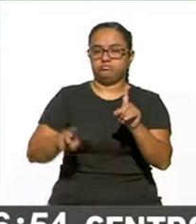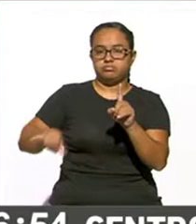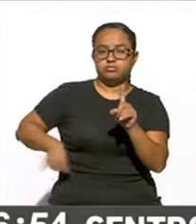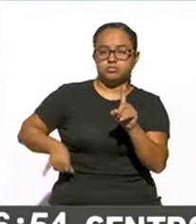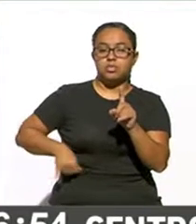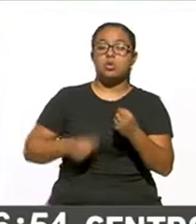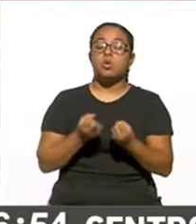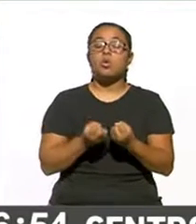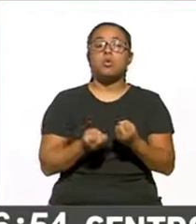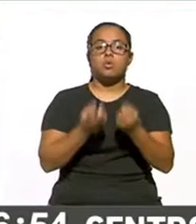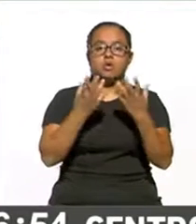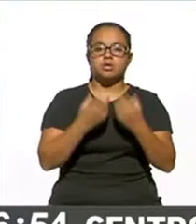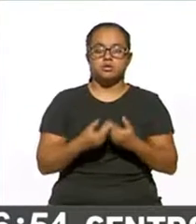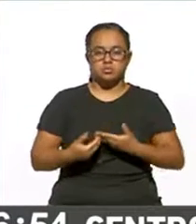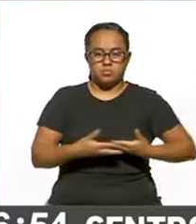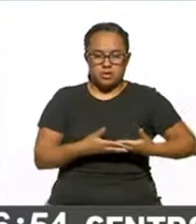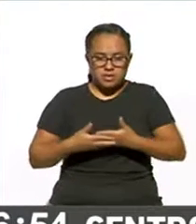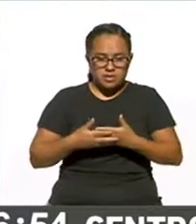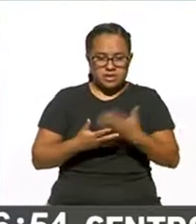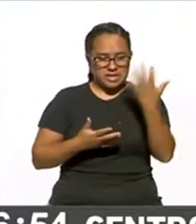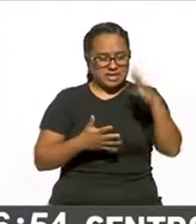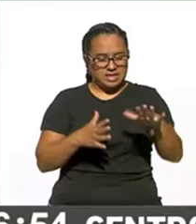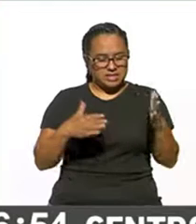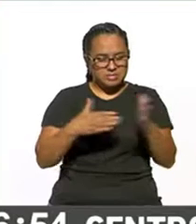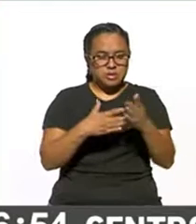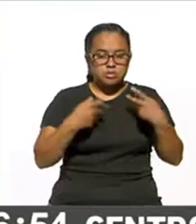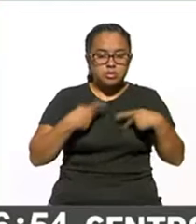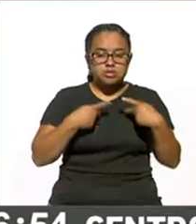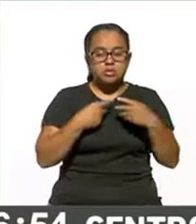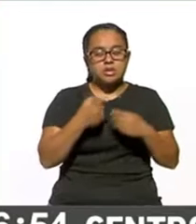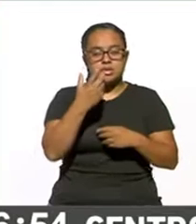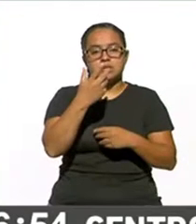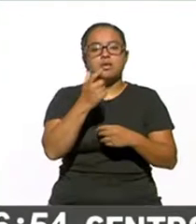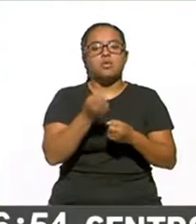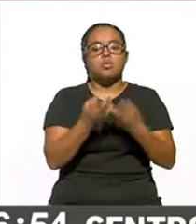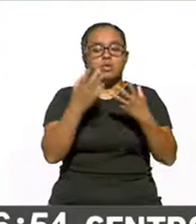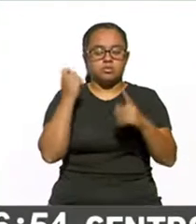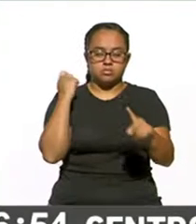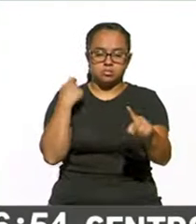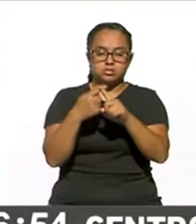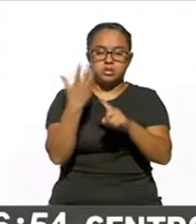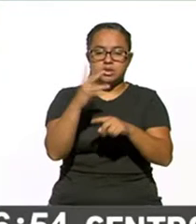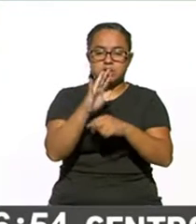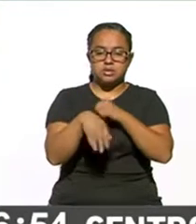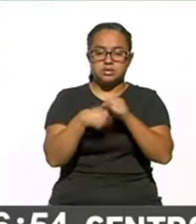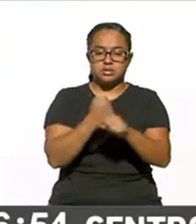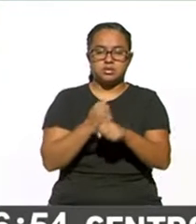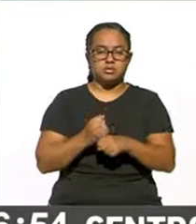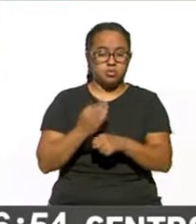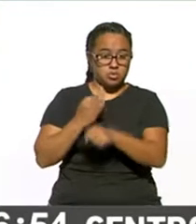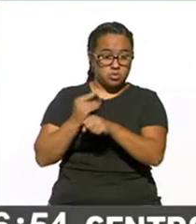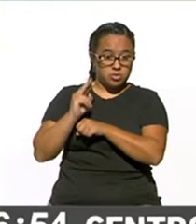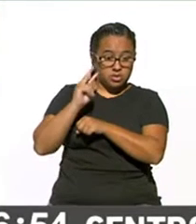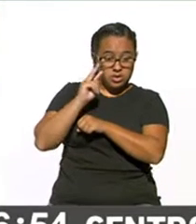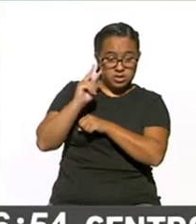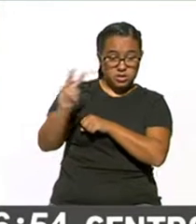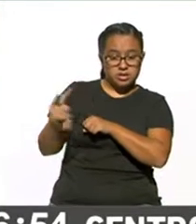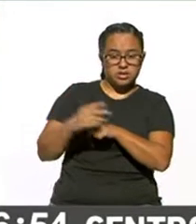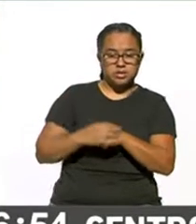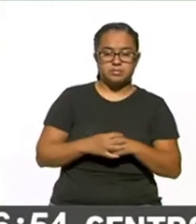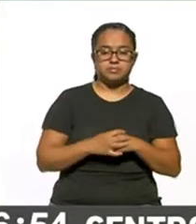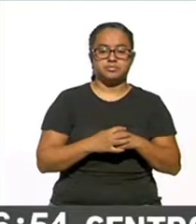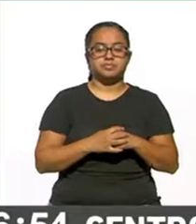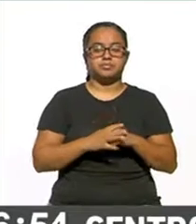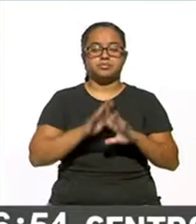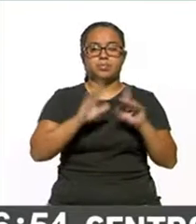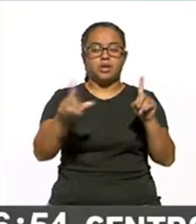la tasa de funciones fetales por cada 10,000 habitantes en los últimos 10 años. Si ves, esta